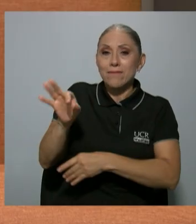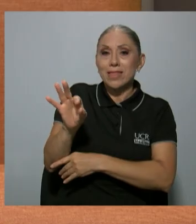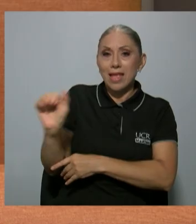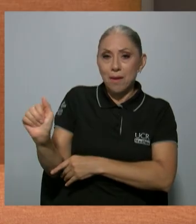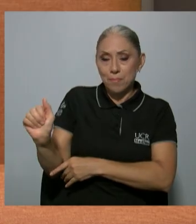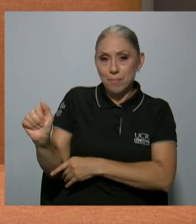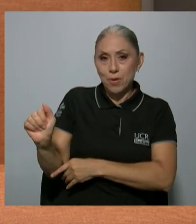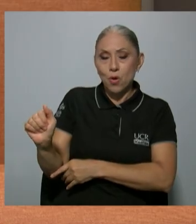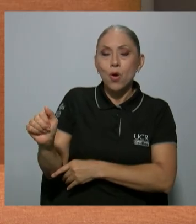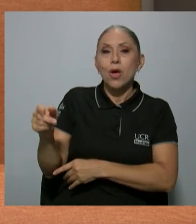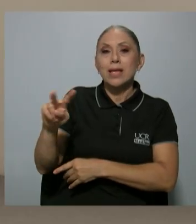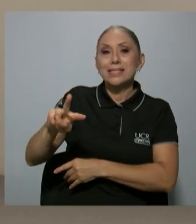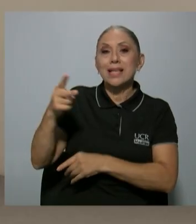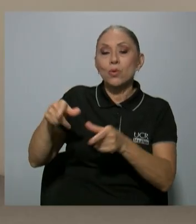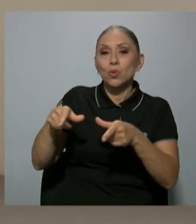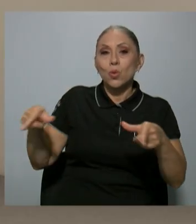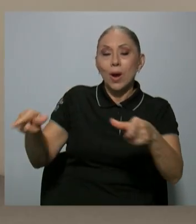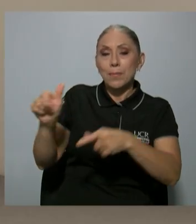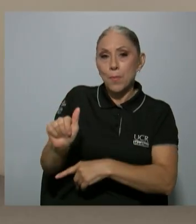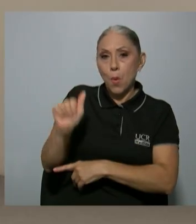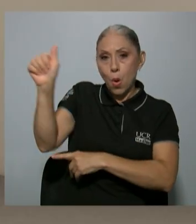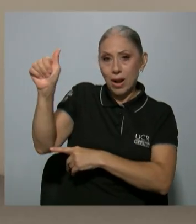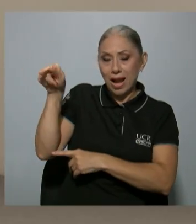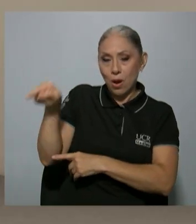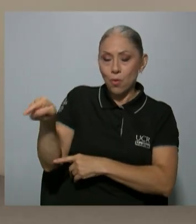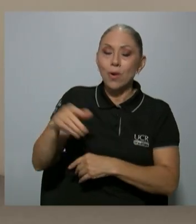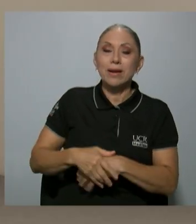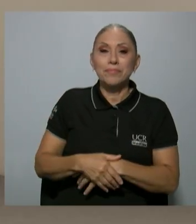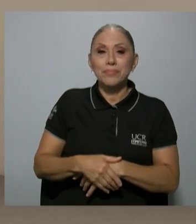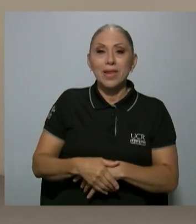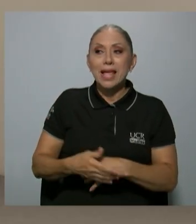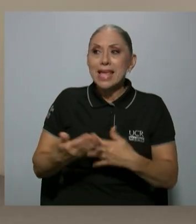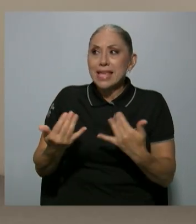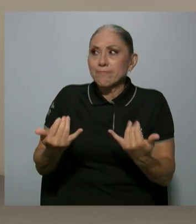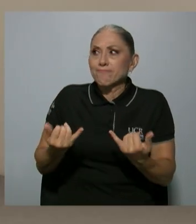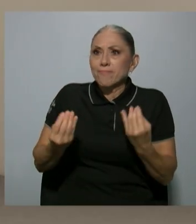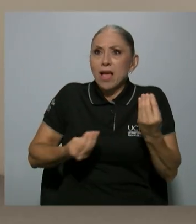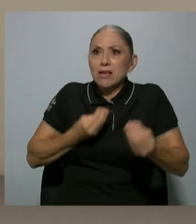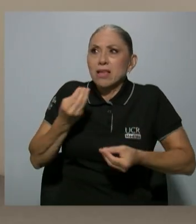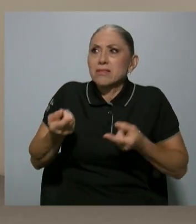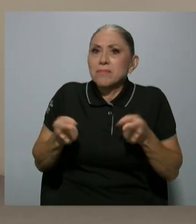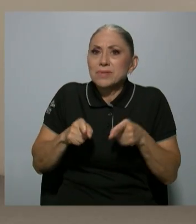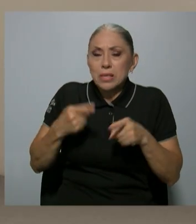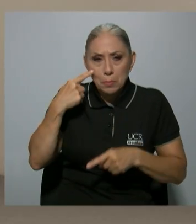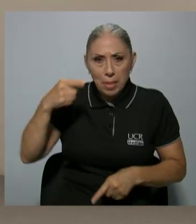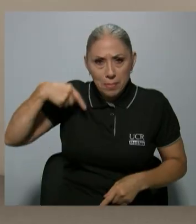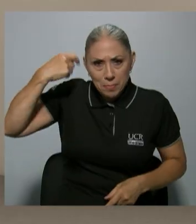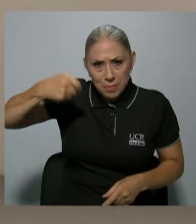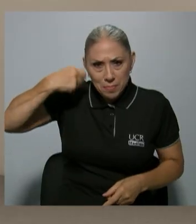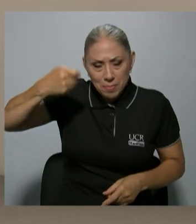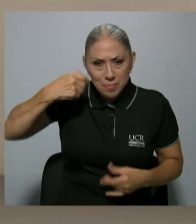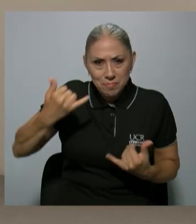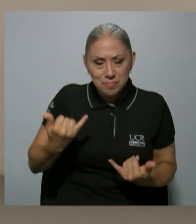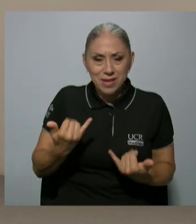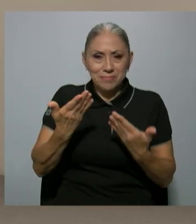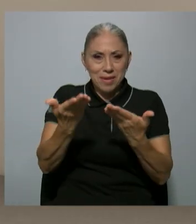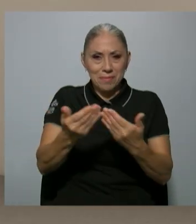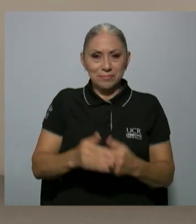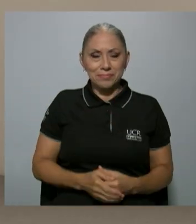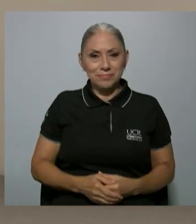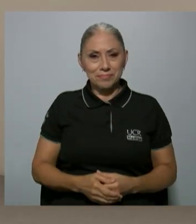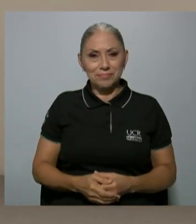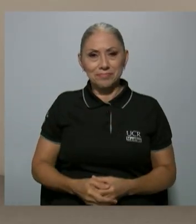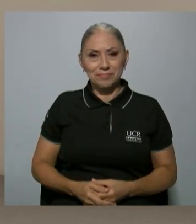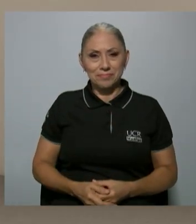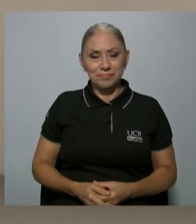lugar por Alajuela. Y esto es ¿qué está en juego? Nuestro sketch en esta noche. Veámoslo.